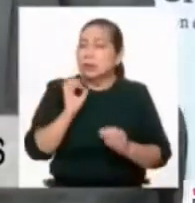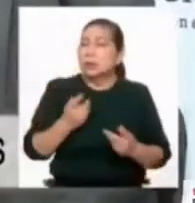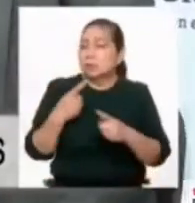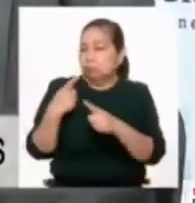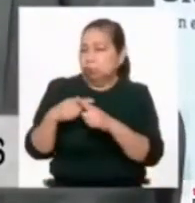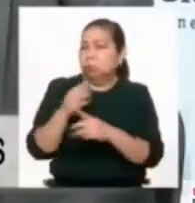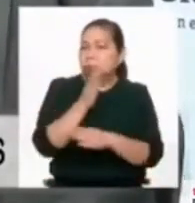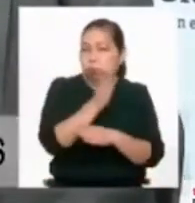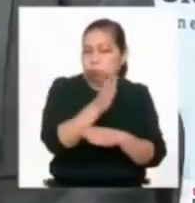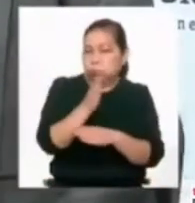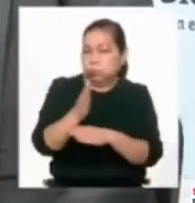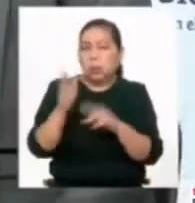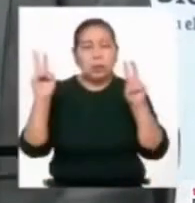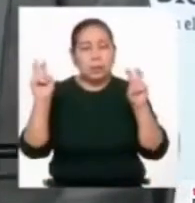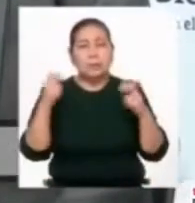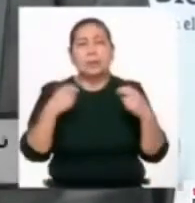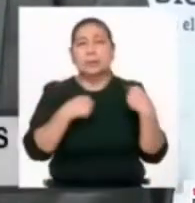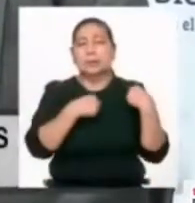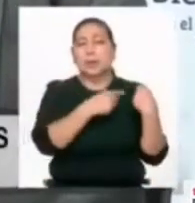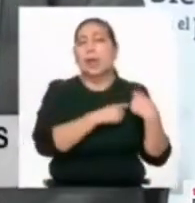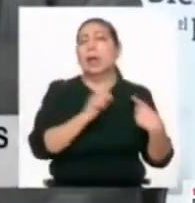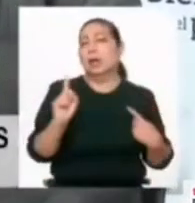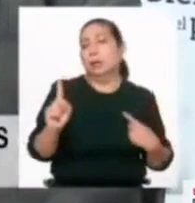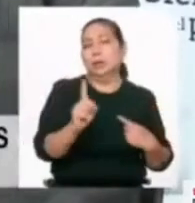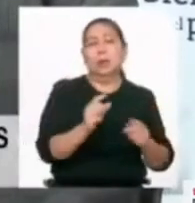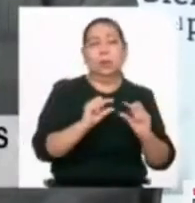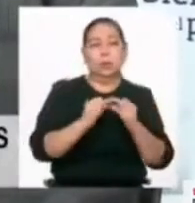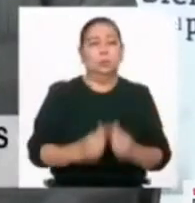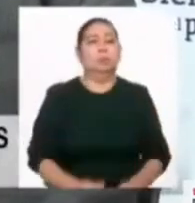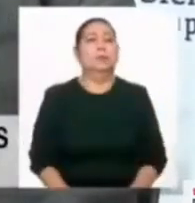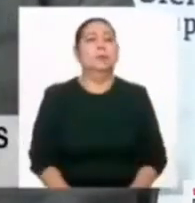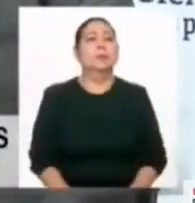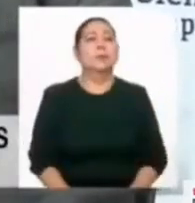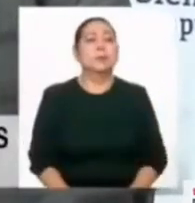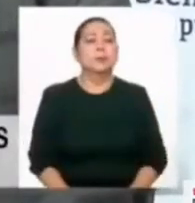situ los temas que nos corresponden a cada sector.